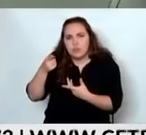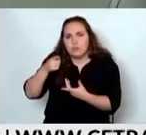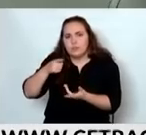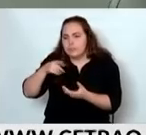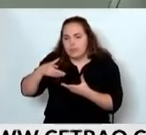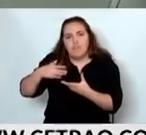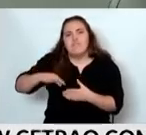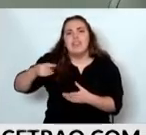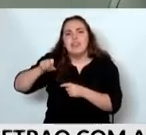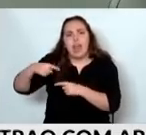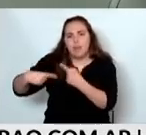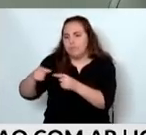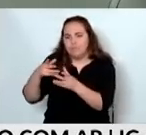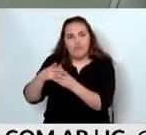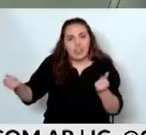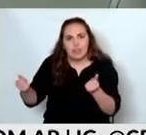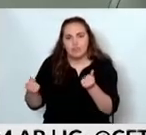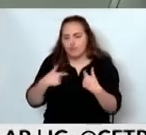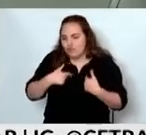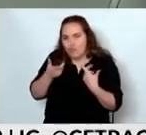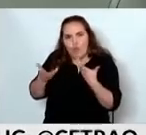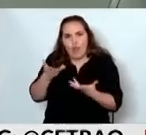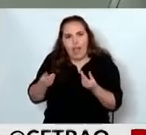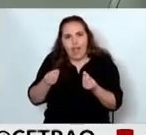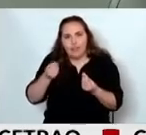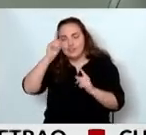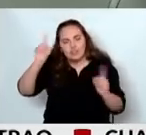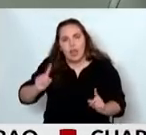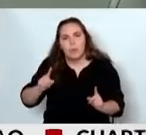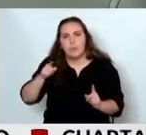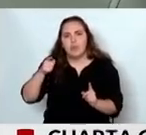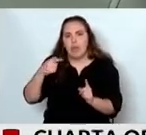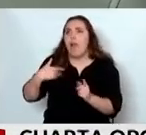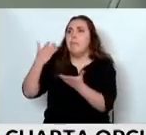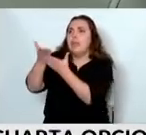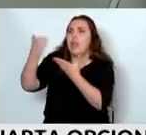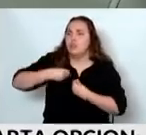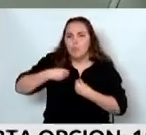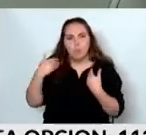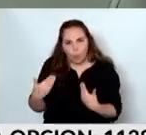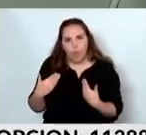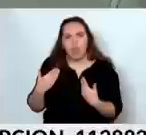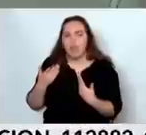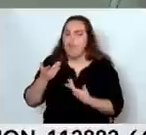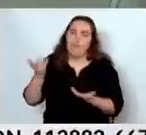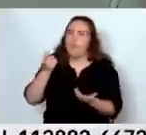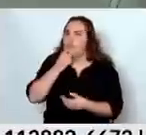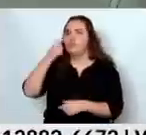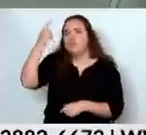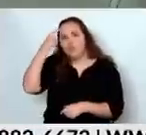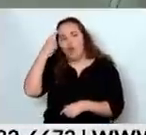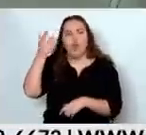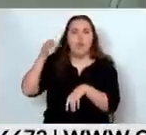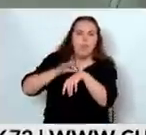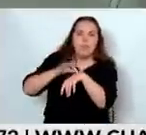con esto? O sea, no sabía que podía... que alguien me que podía pedir ayuda, que tenía, no sé, sí. Pedir psicólogo, psiquiatra,